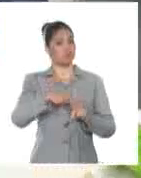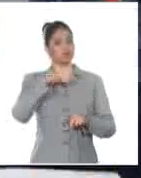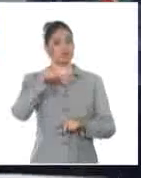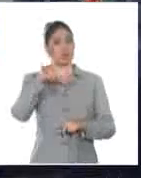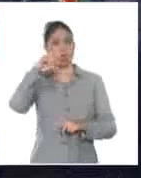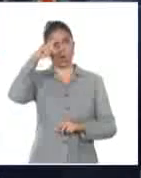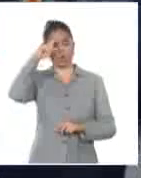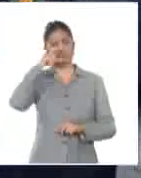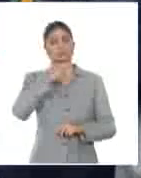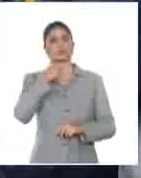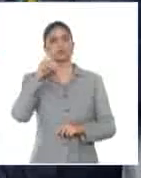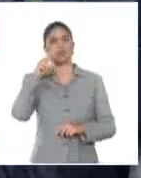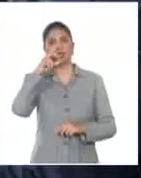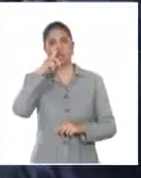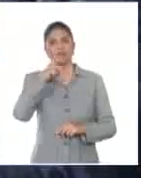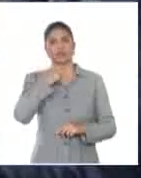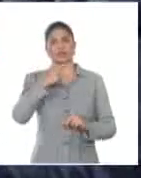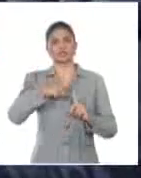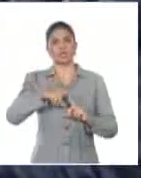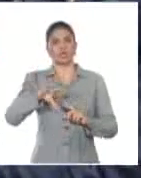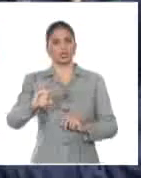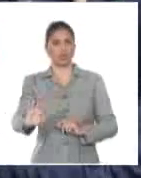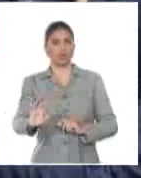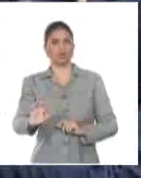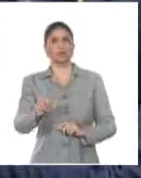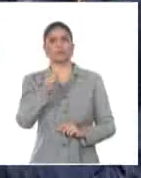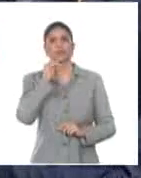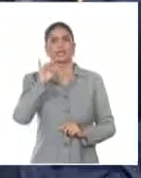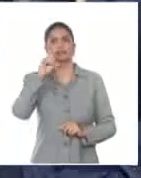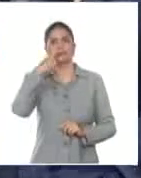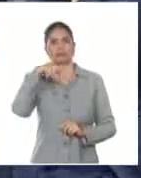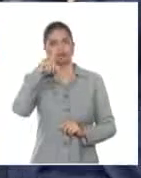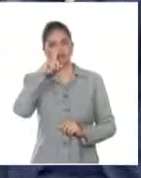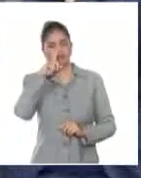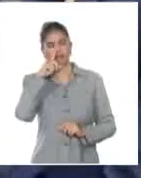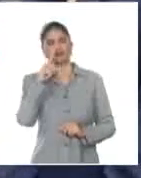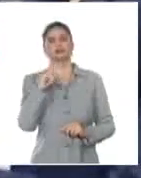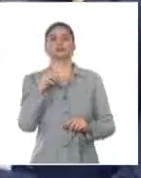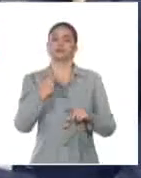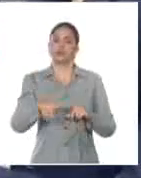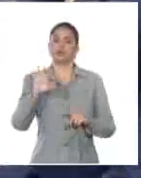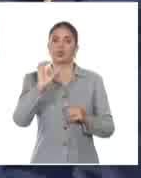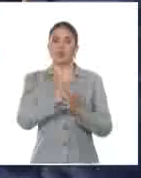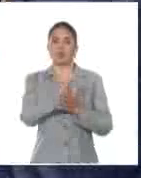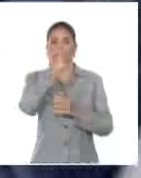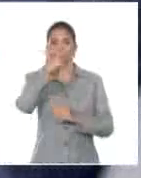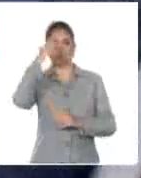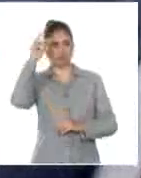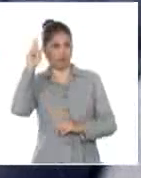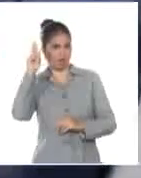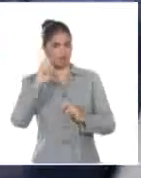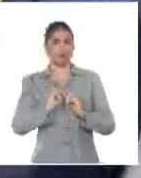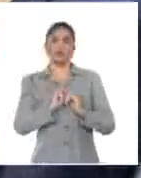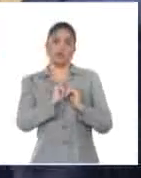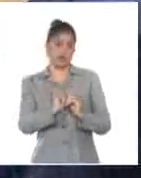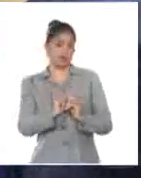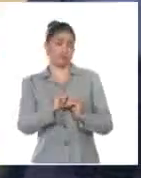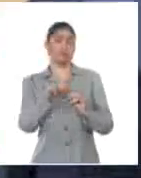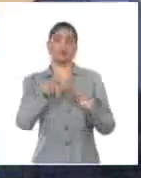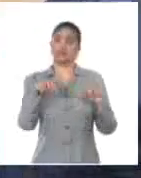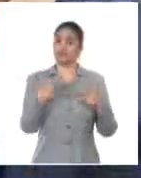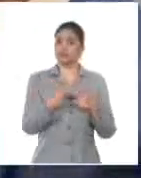Dylan Verdaez, Elier Miranda y Omar Almeida. El sitio digital HIT asegura que este apartado del certamen reúne